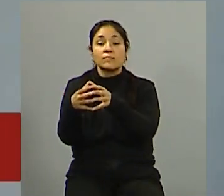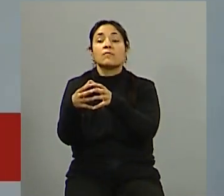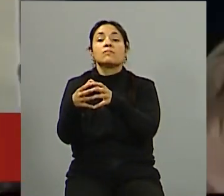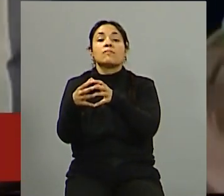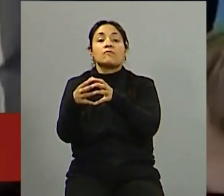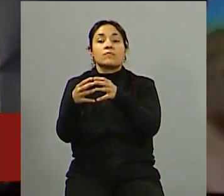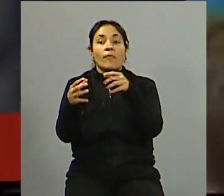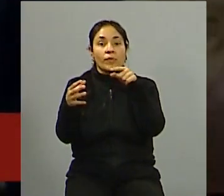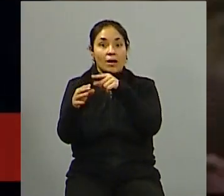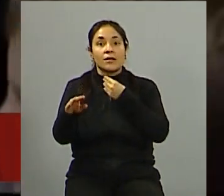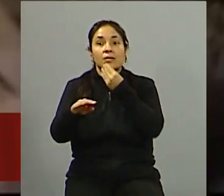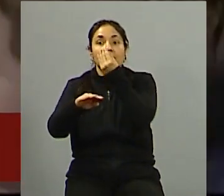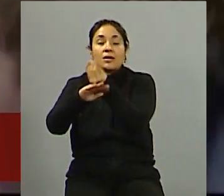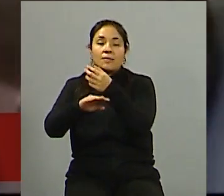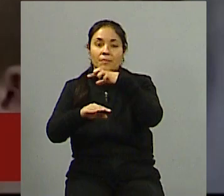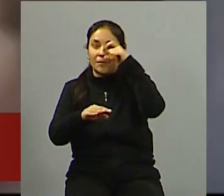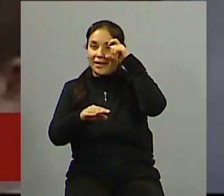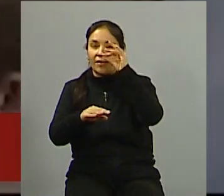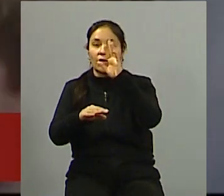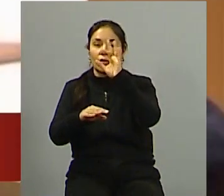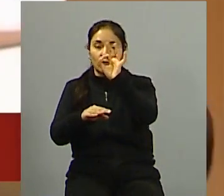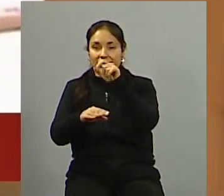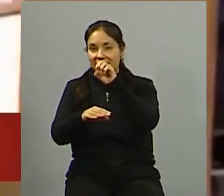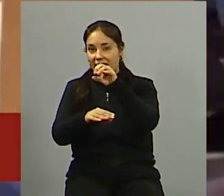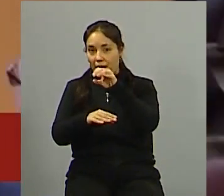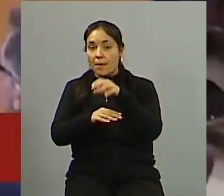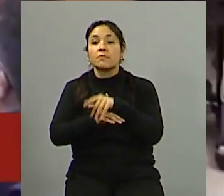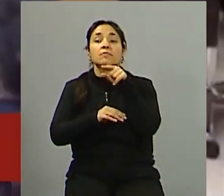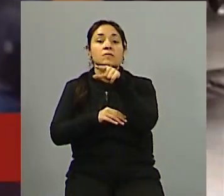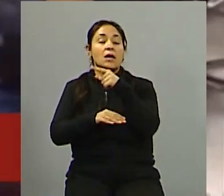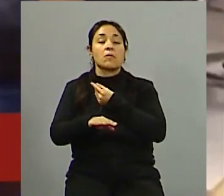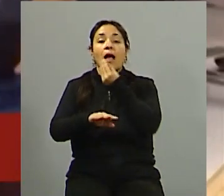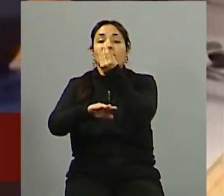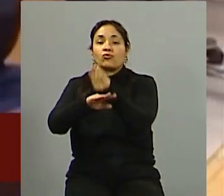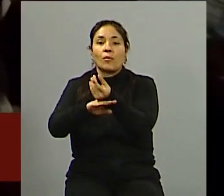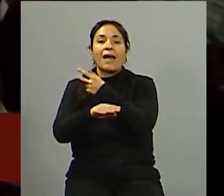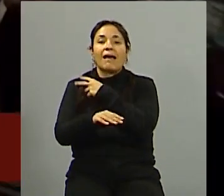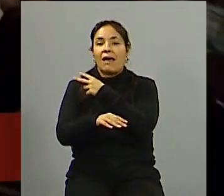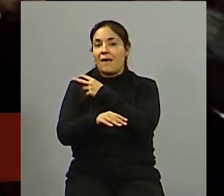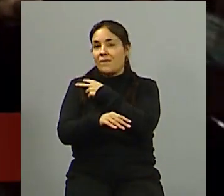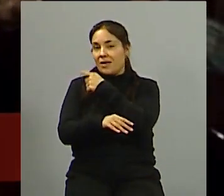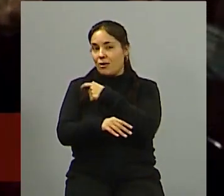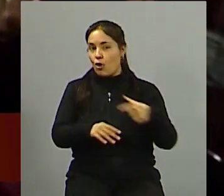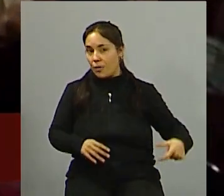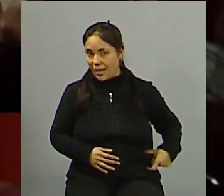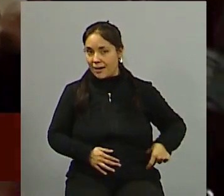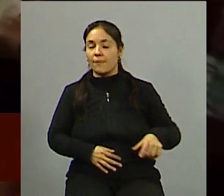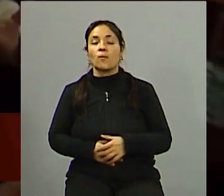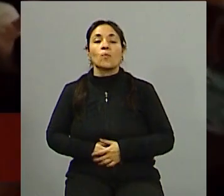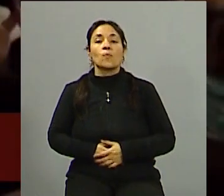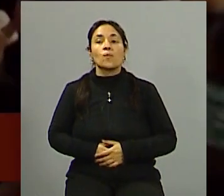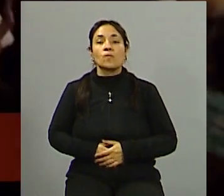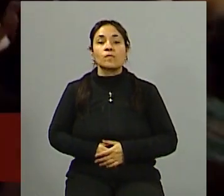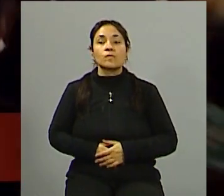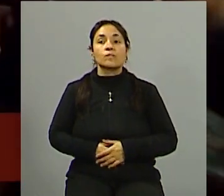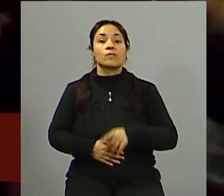era justamente el líder de partido, él asume lo que es, le vamos a llamar así, la jefatura de Estado. Entonces,